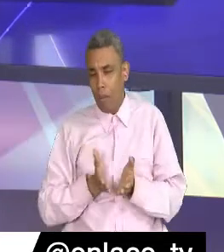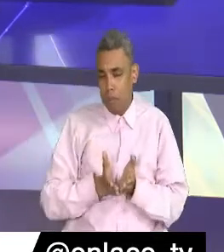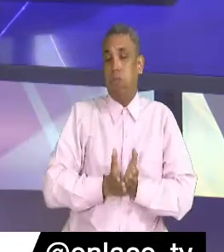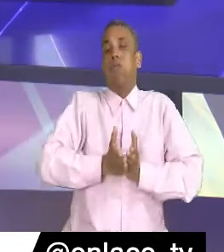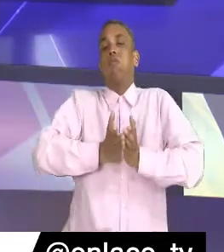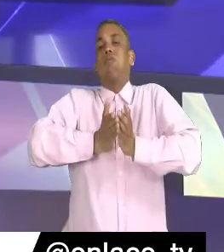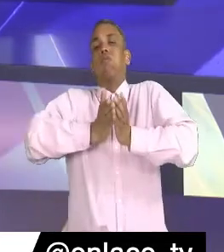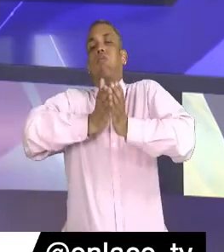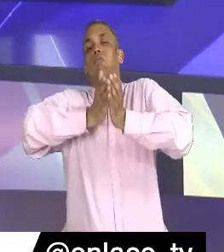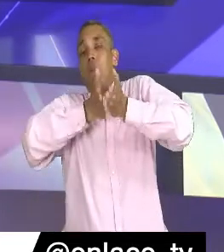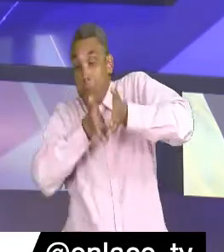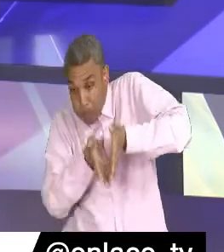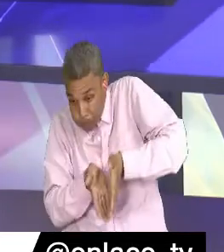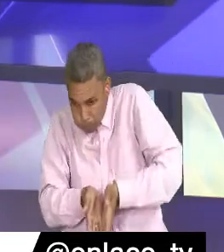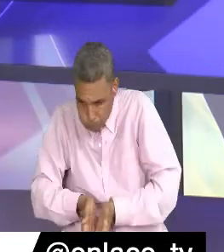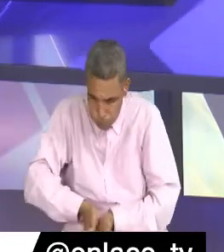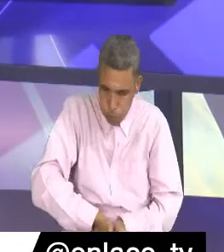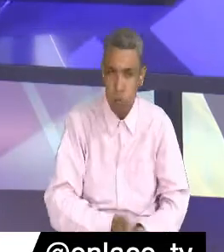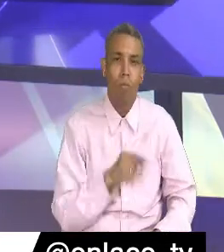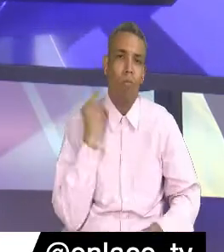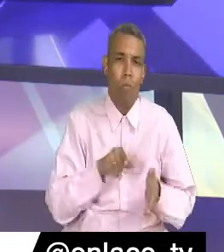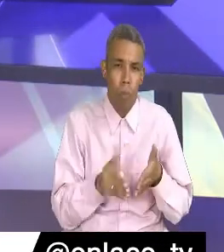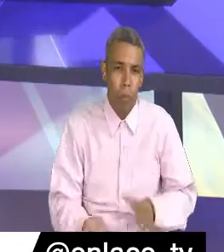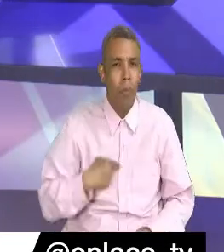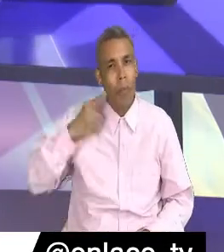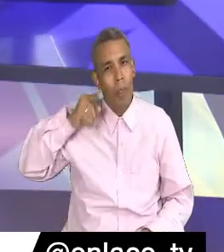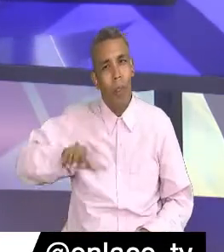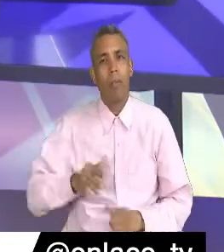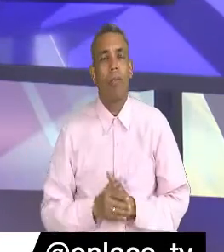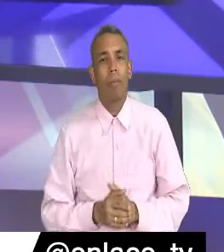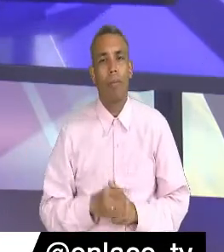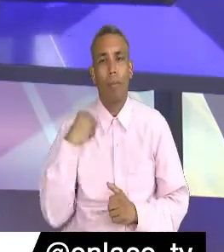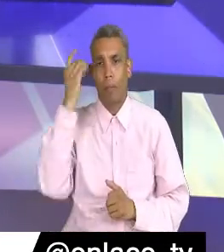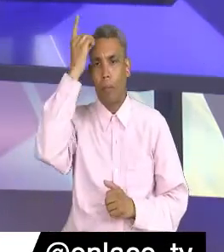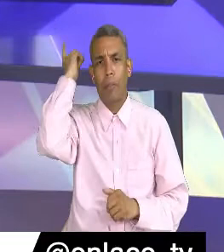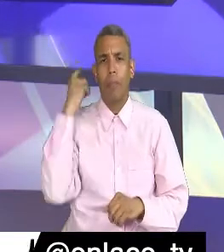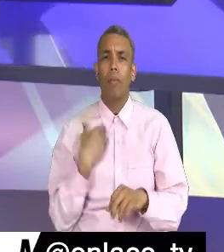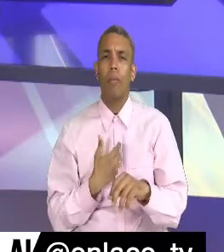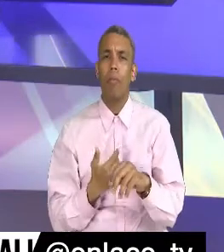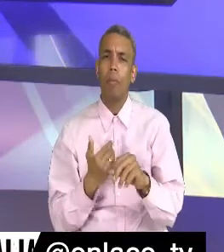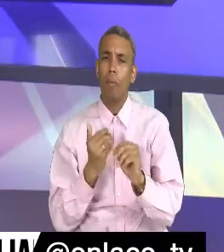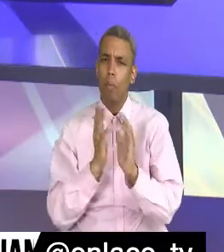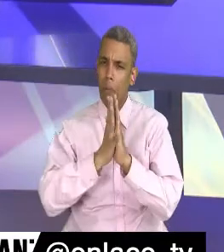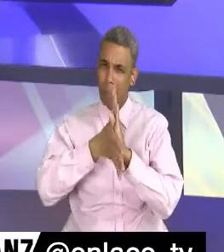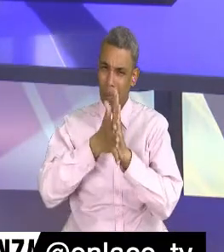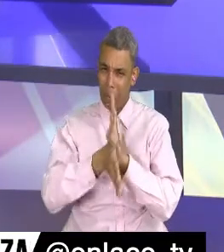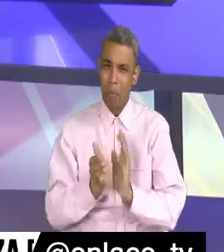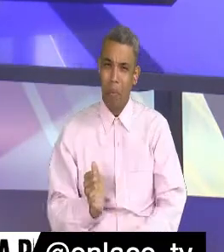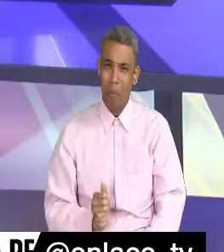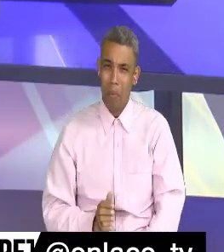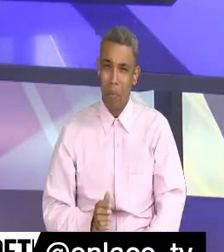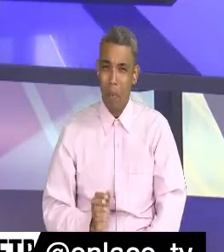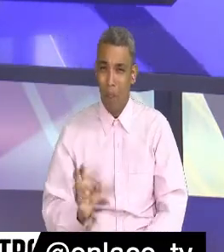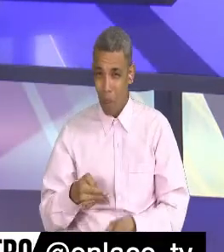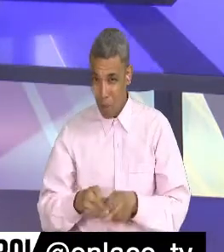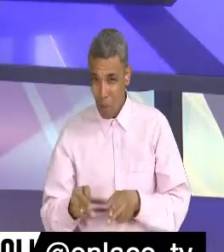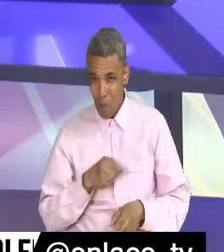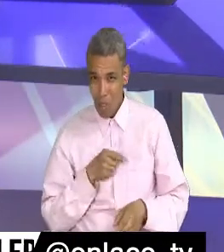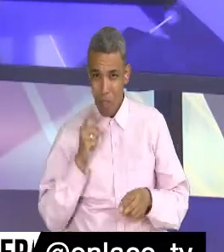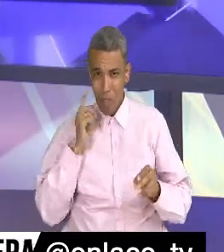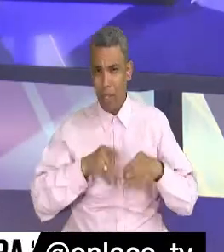En otras noticias, al alcalde de Barranca Bermeja llama a la ciudadanía para que no se deje confundir con marcha que se adelantará este sábado